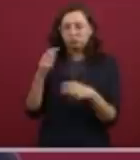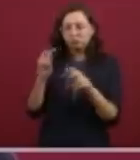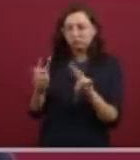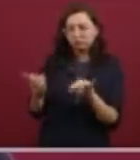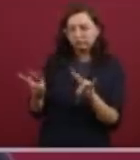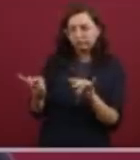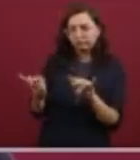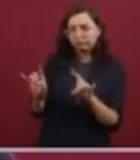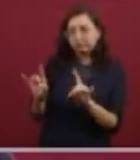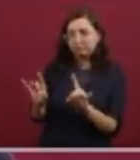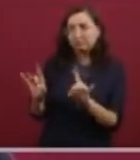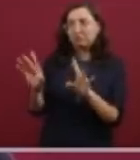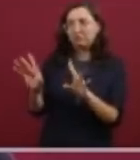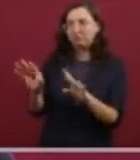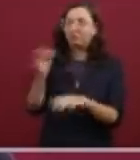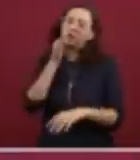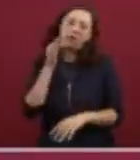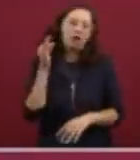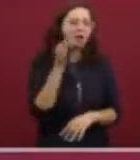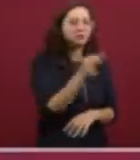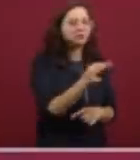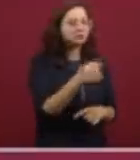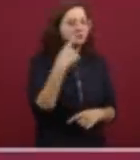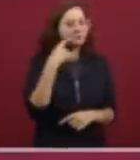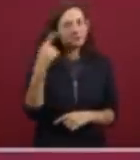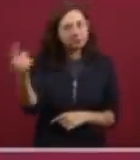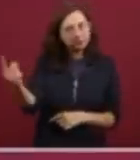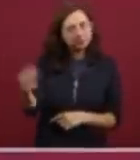me informan y